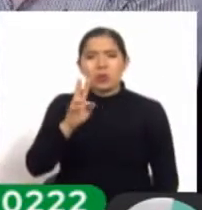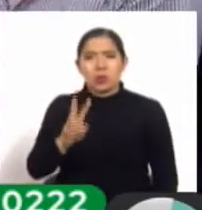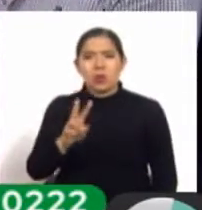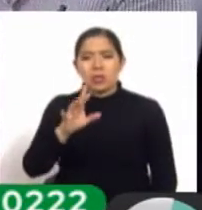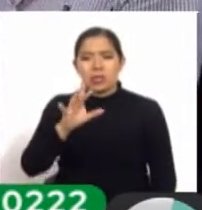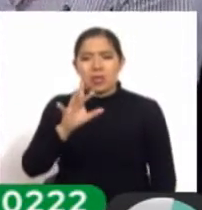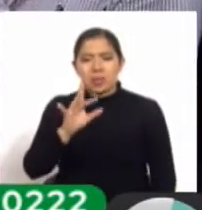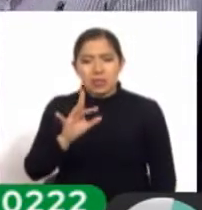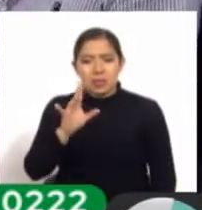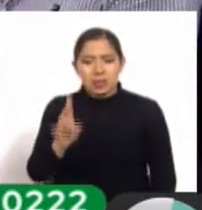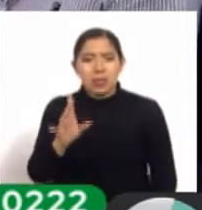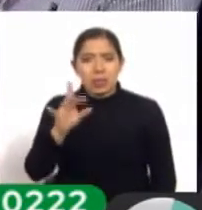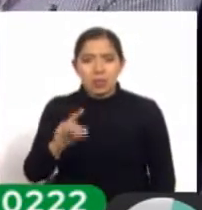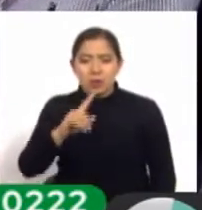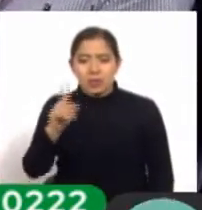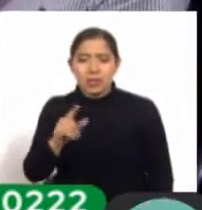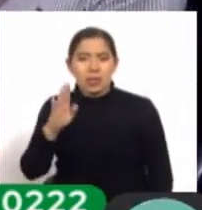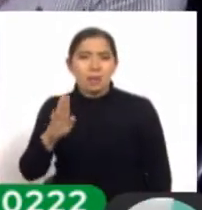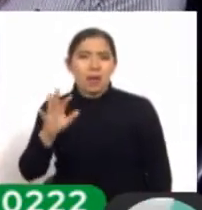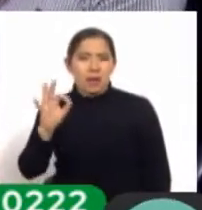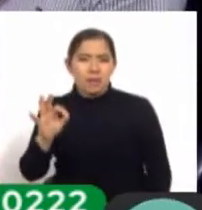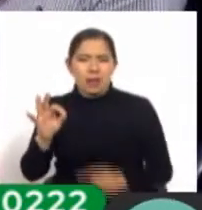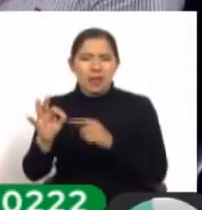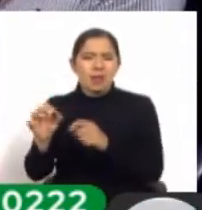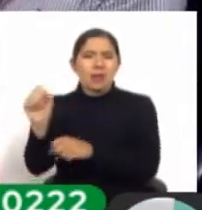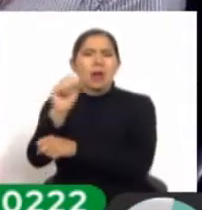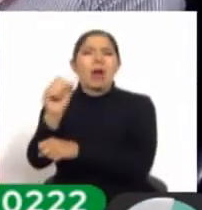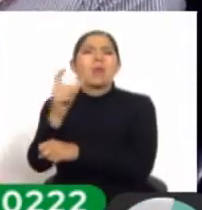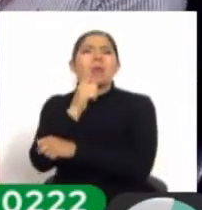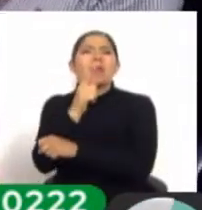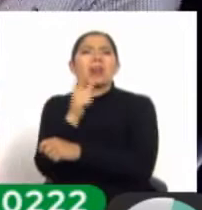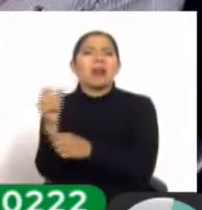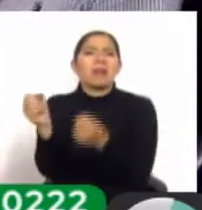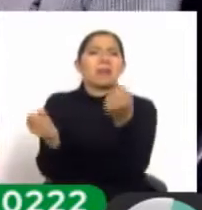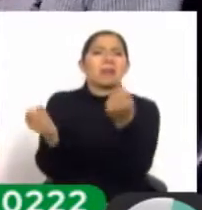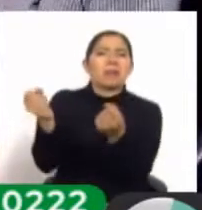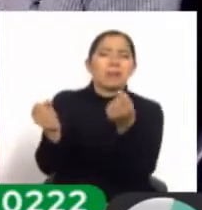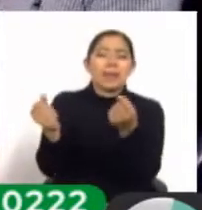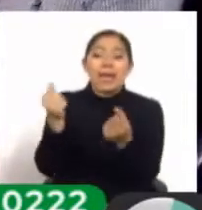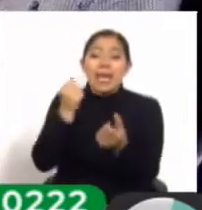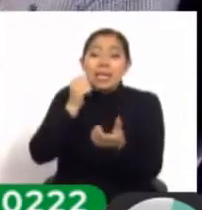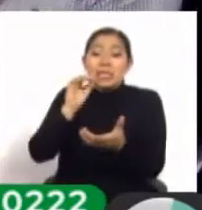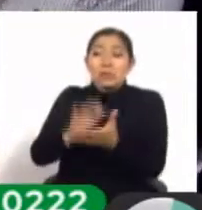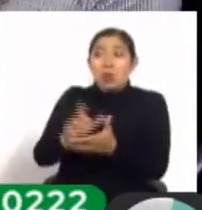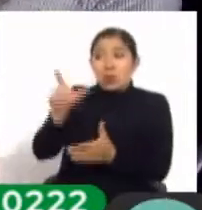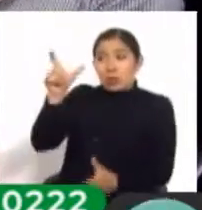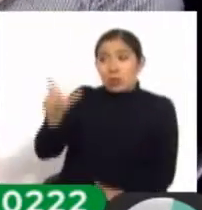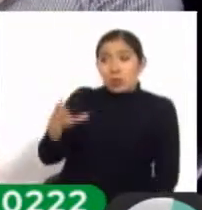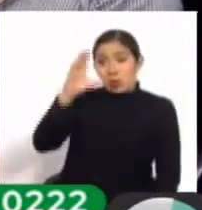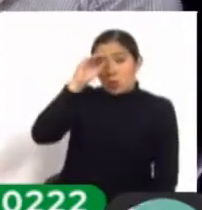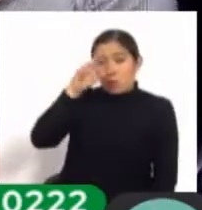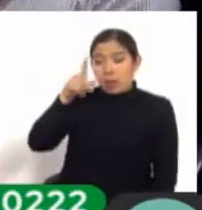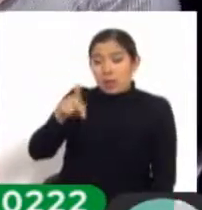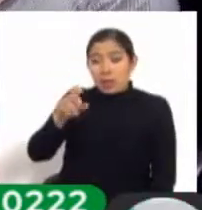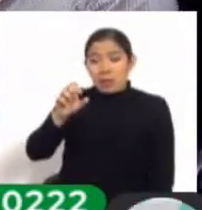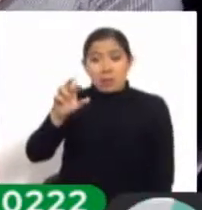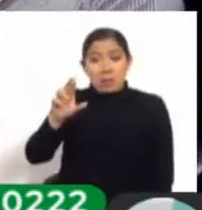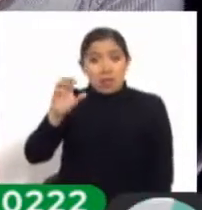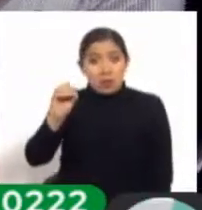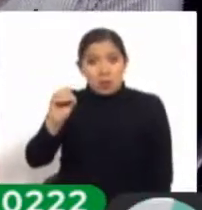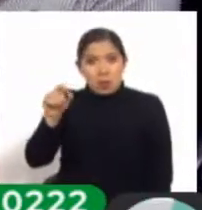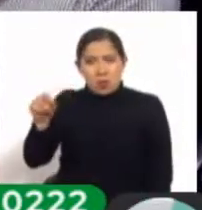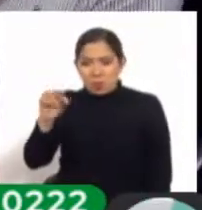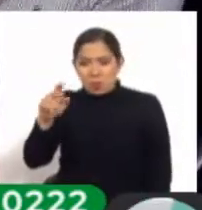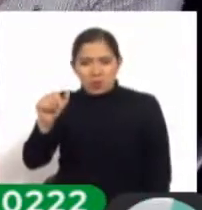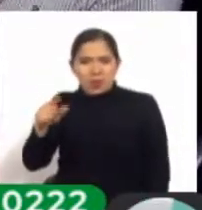4278ZDF, vehículo que era conducido por la esposa de Pedro Montenegro Paz, motorizado que estaba en el inmueble ubicado en la